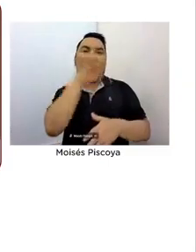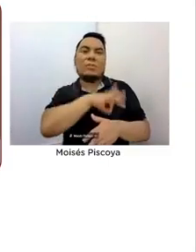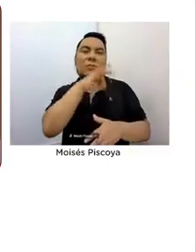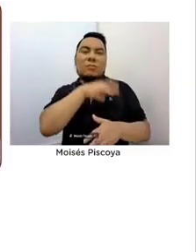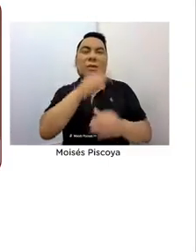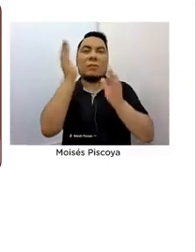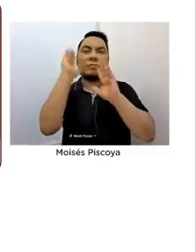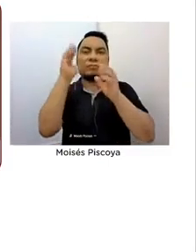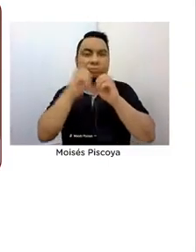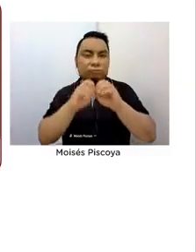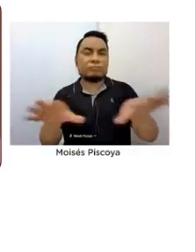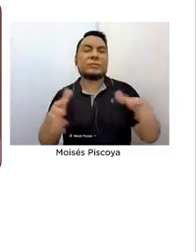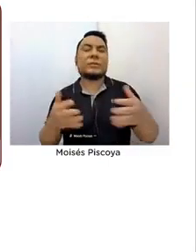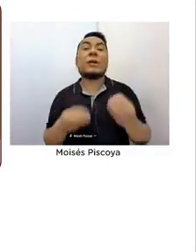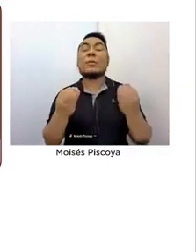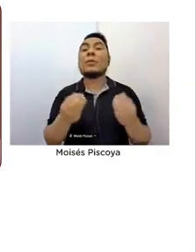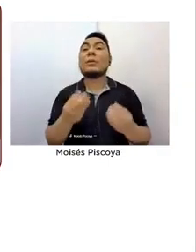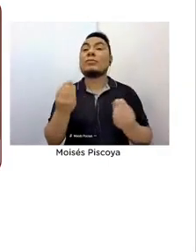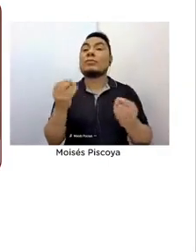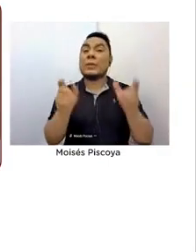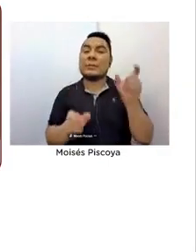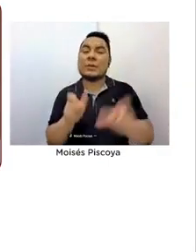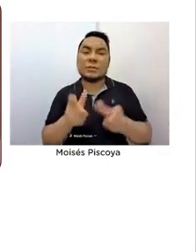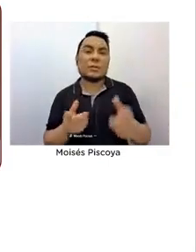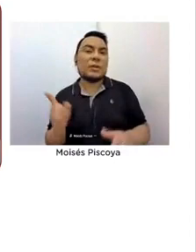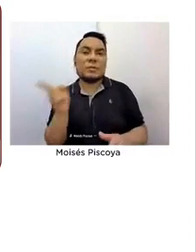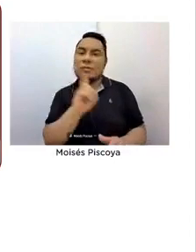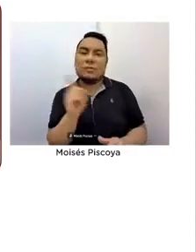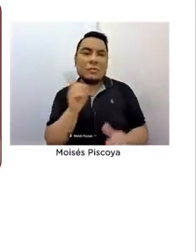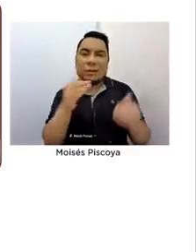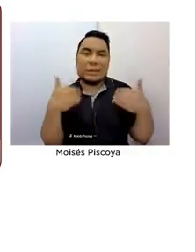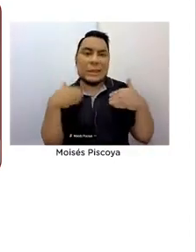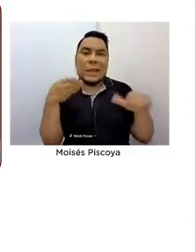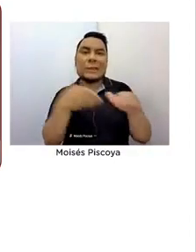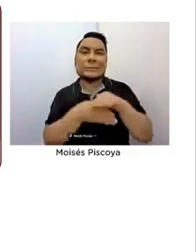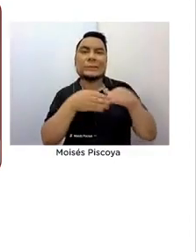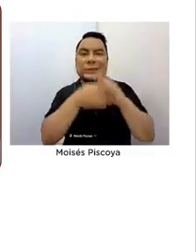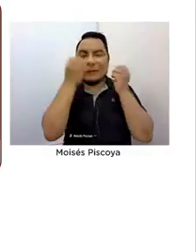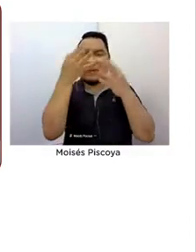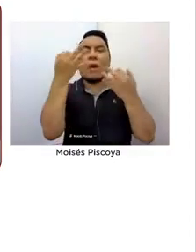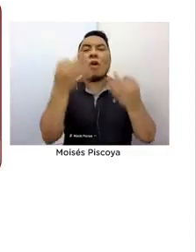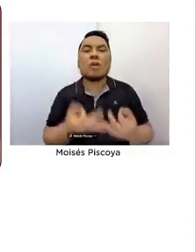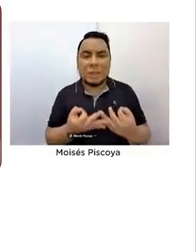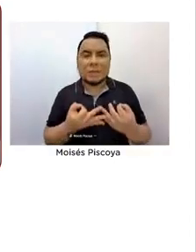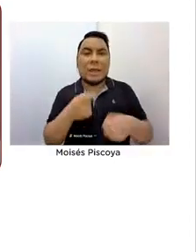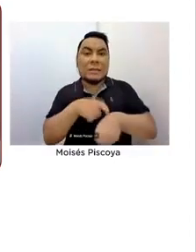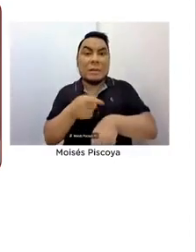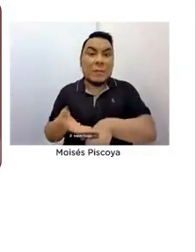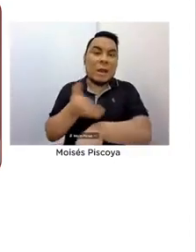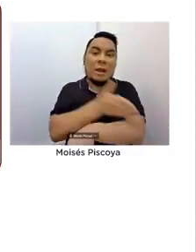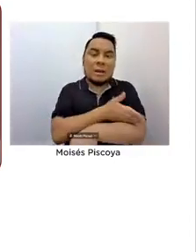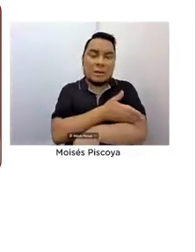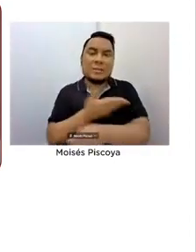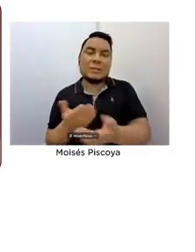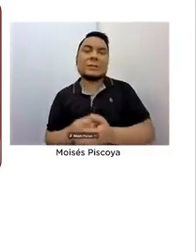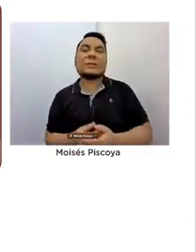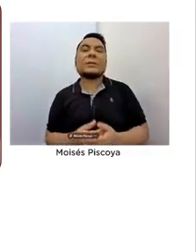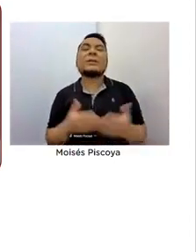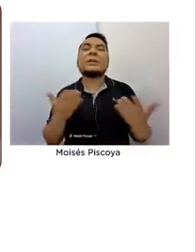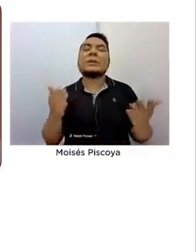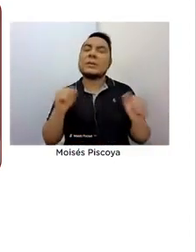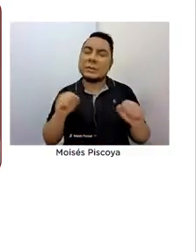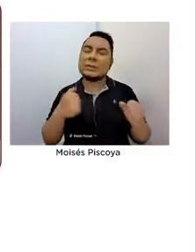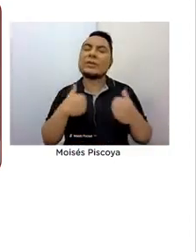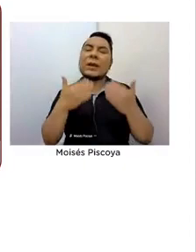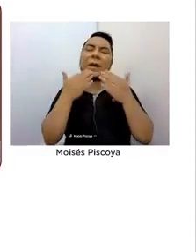esa ponderación, porque muchas personas no tienen el acceso a la información correcta y oportuna a la que me refiero, y yo les agradezco